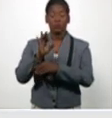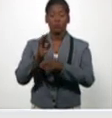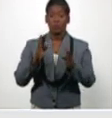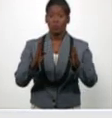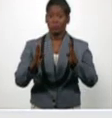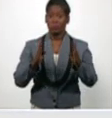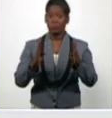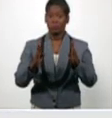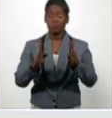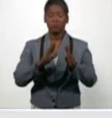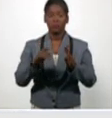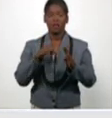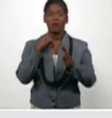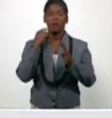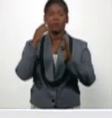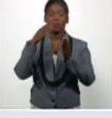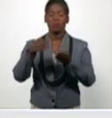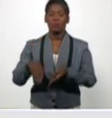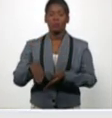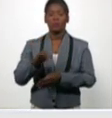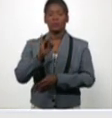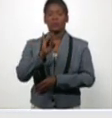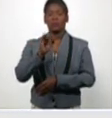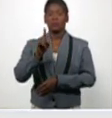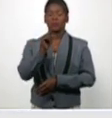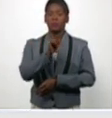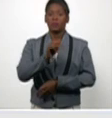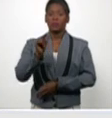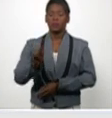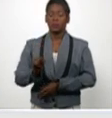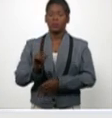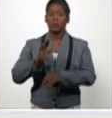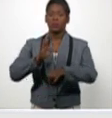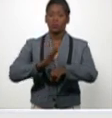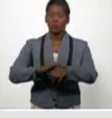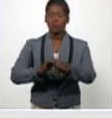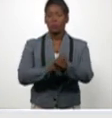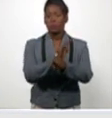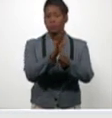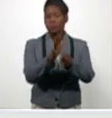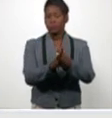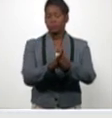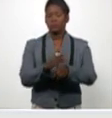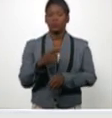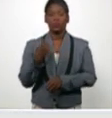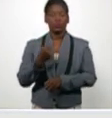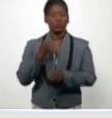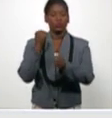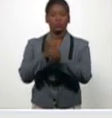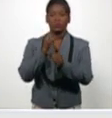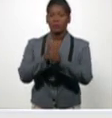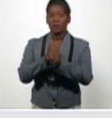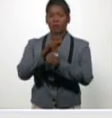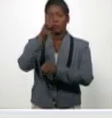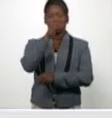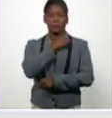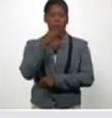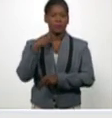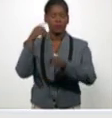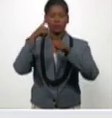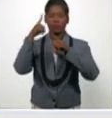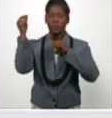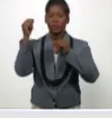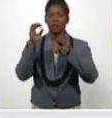han fallecido 71 personas, para lo cual también se trabaja intensamente